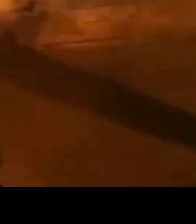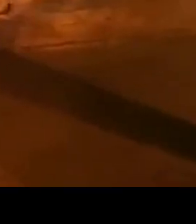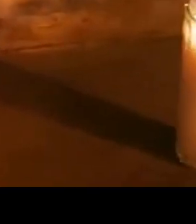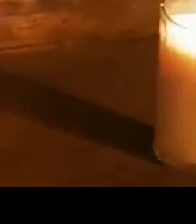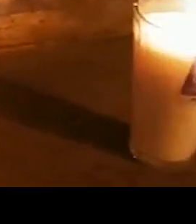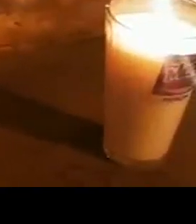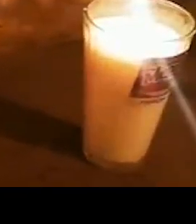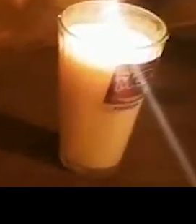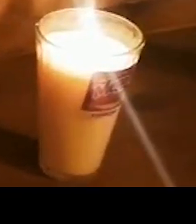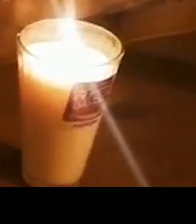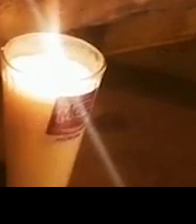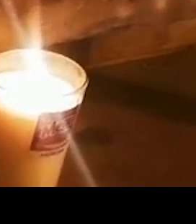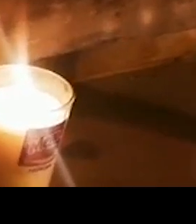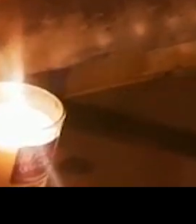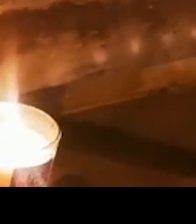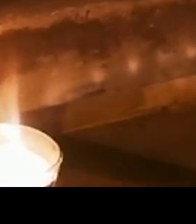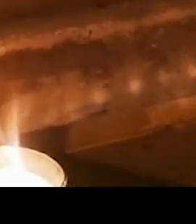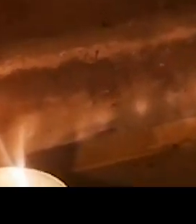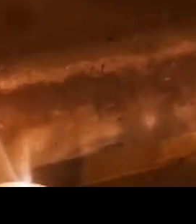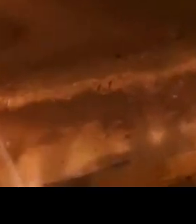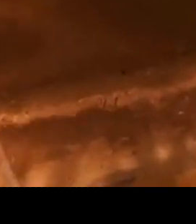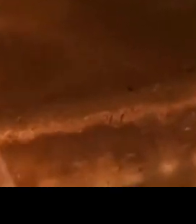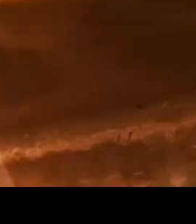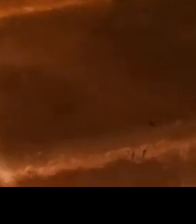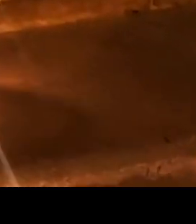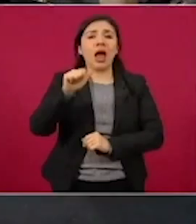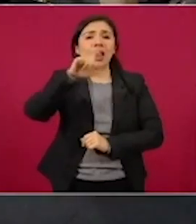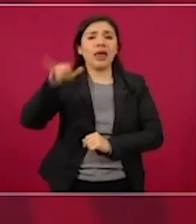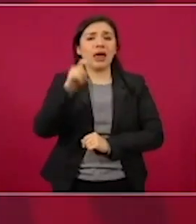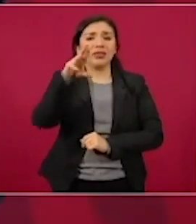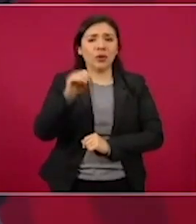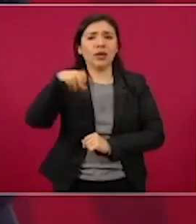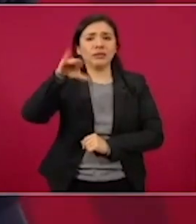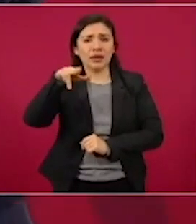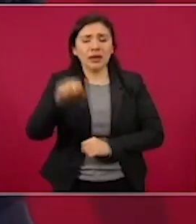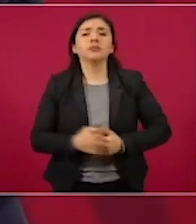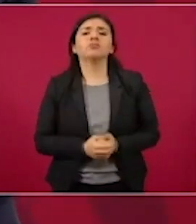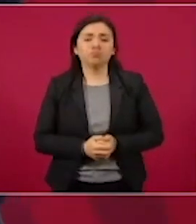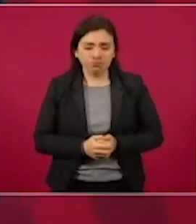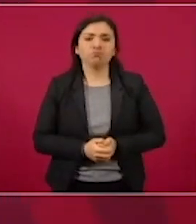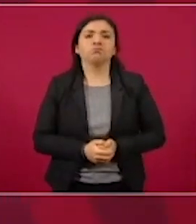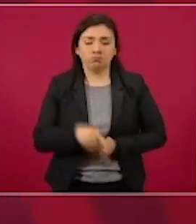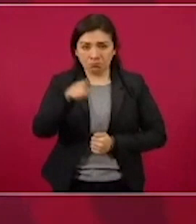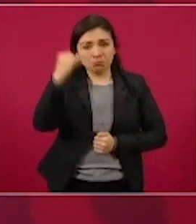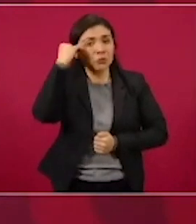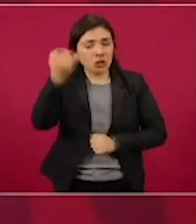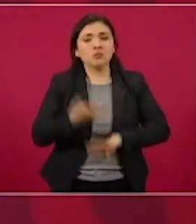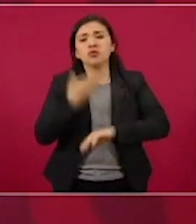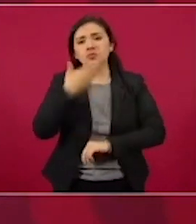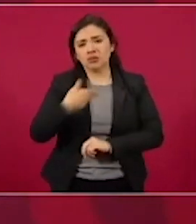de cuidar de la vida de los periodistas y de todos los mexicanos yo estoy de acuerdo con lo que planteas